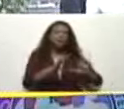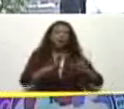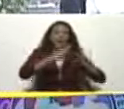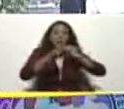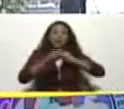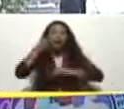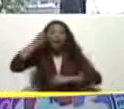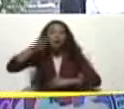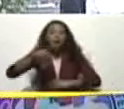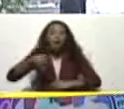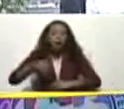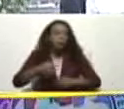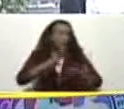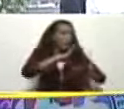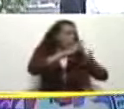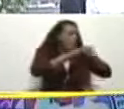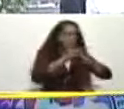aplicada.